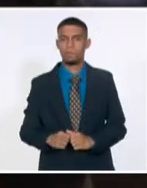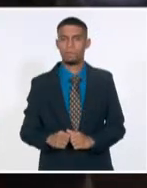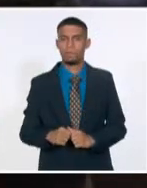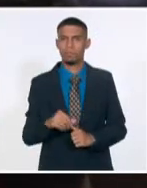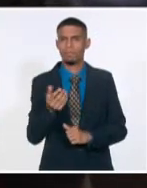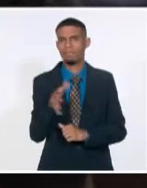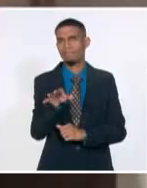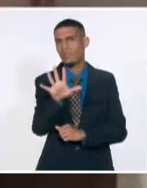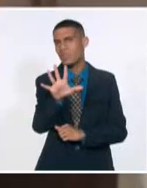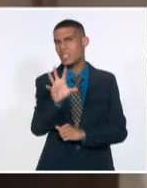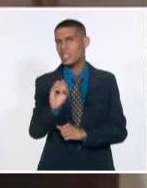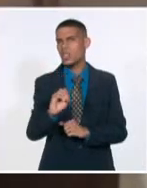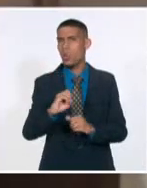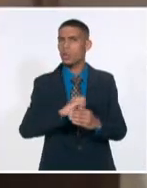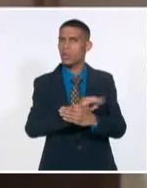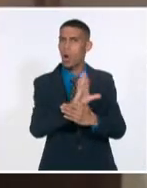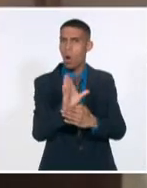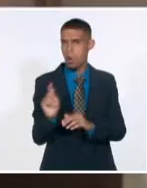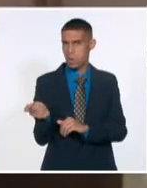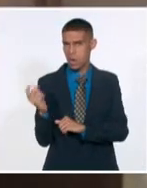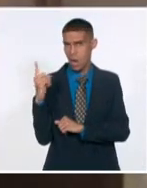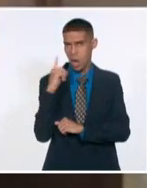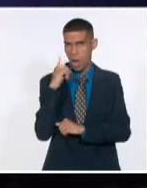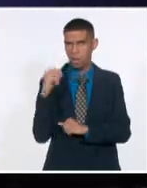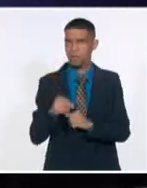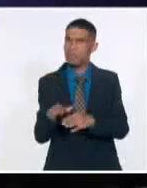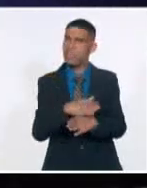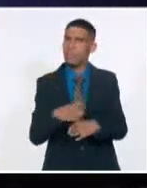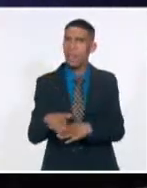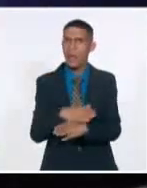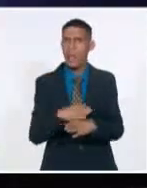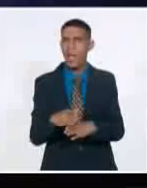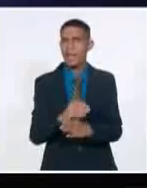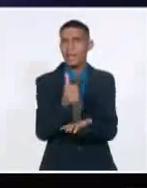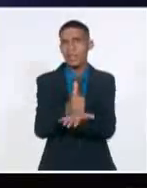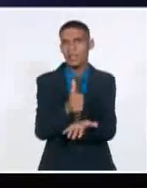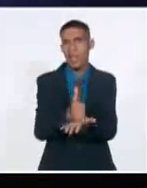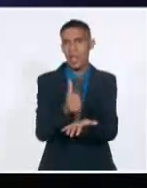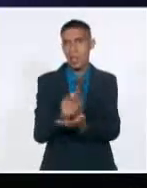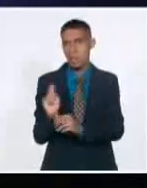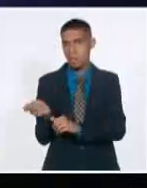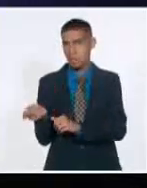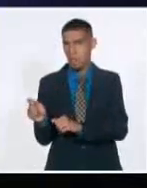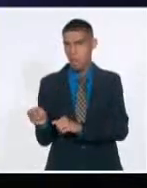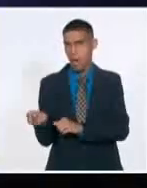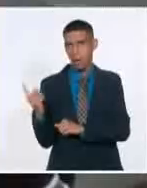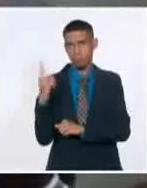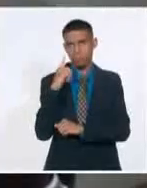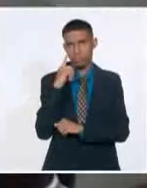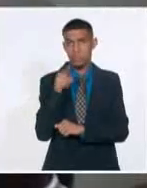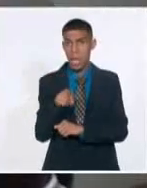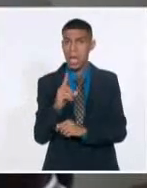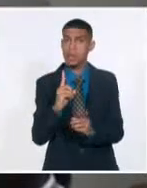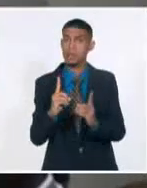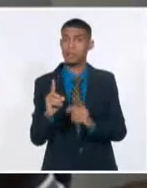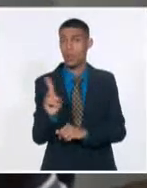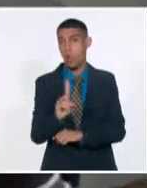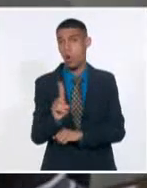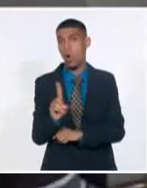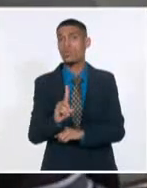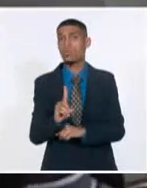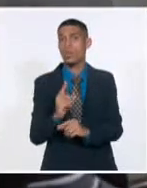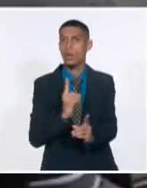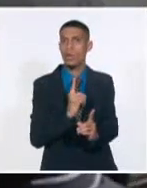50 obras radiales procedentes de emisoras de 13 provincias del país distinguen la oncena edición del encuentro de